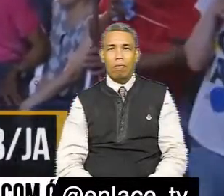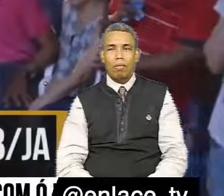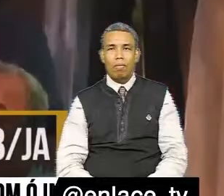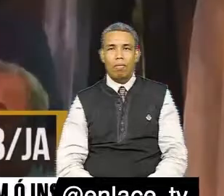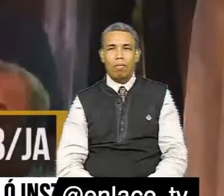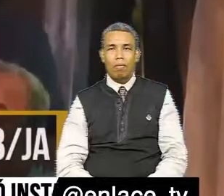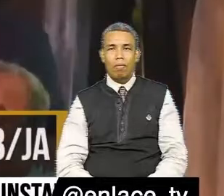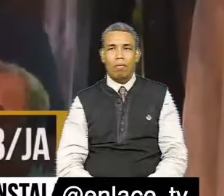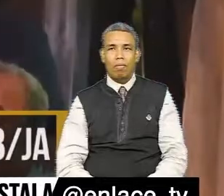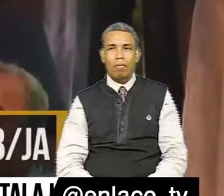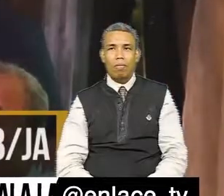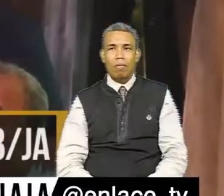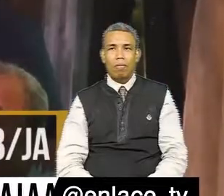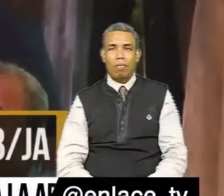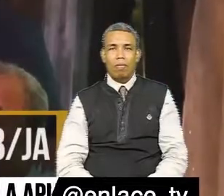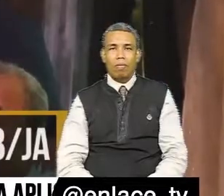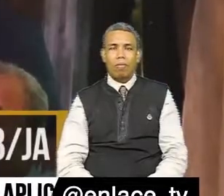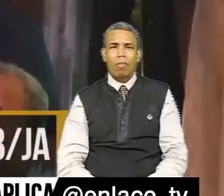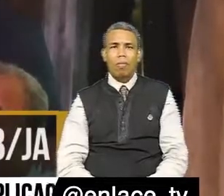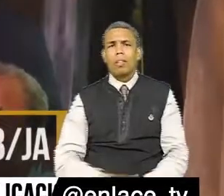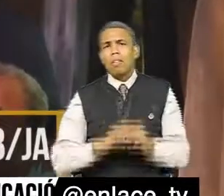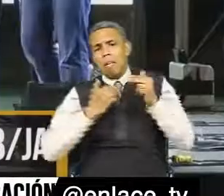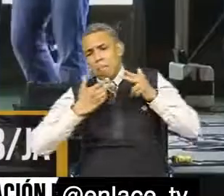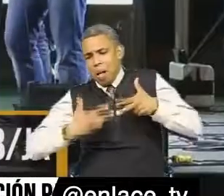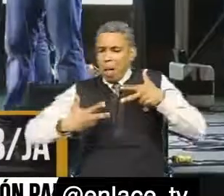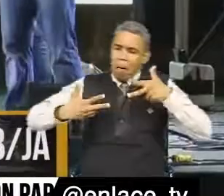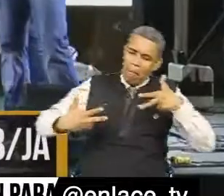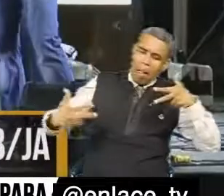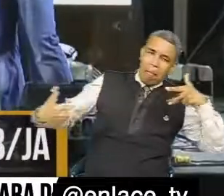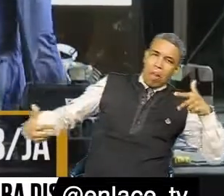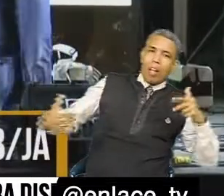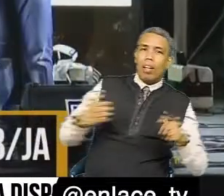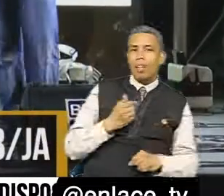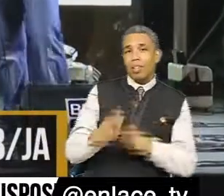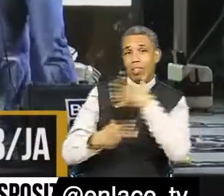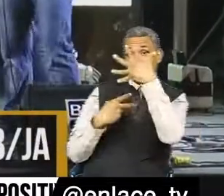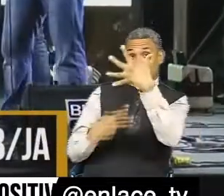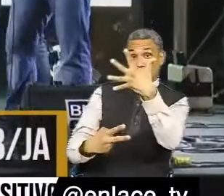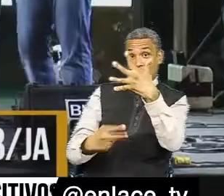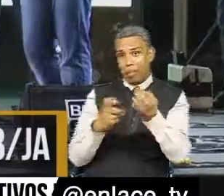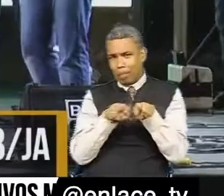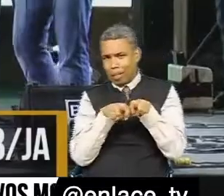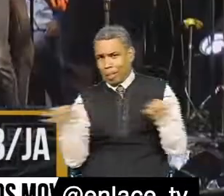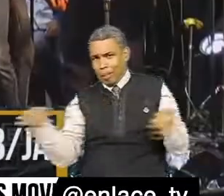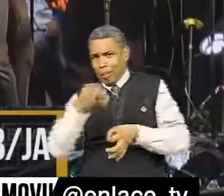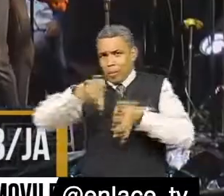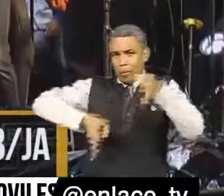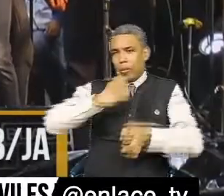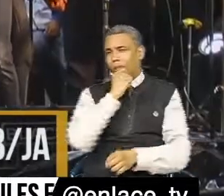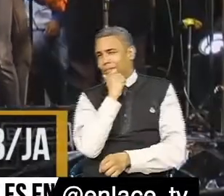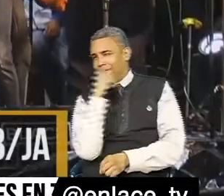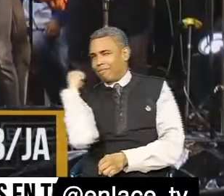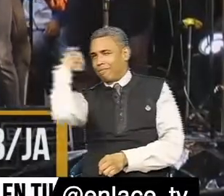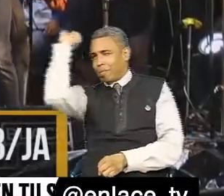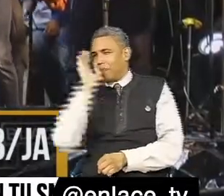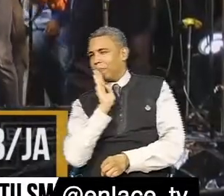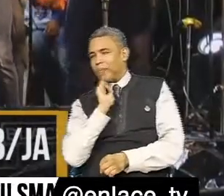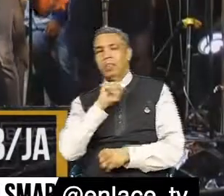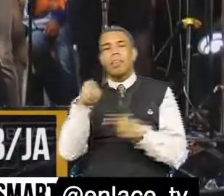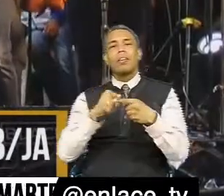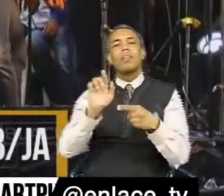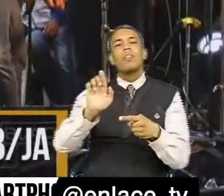con una contienda de siete versos el jurado calificador definió al nuevo rey en la categoría profesional jose feliz ariza de la guajira